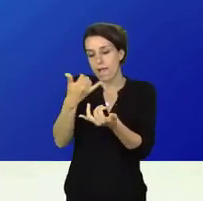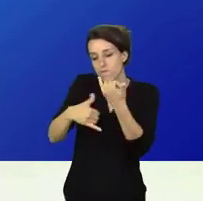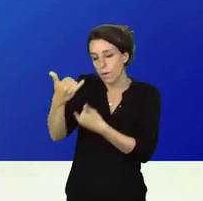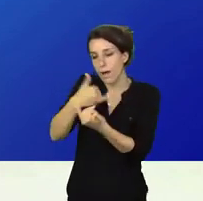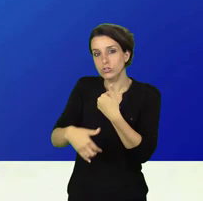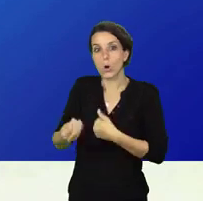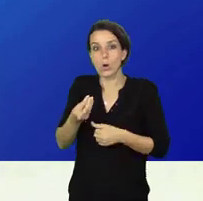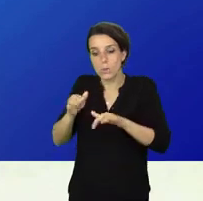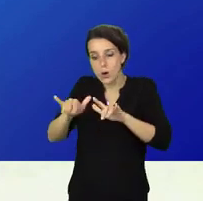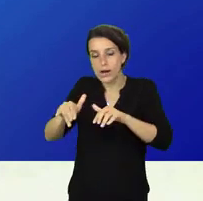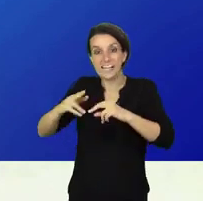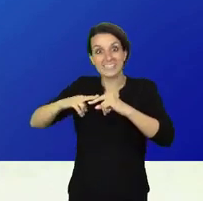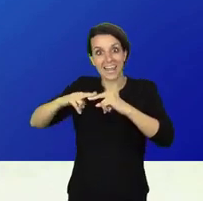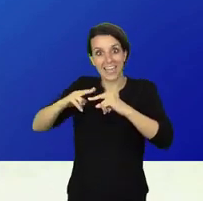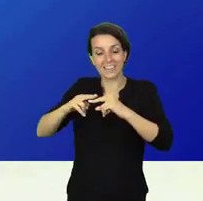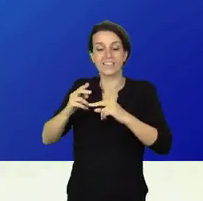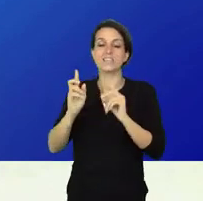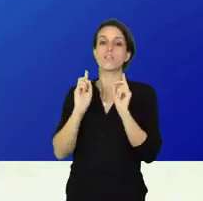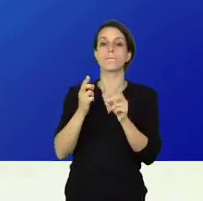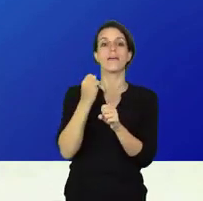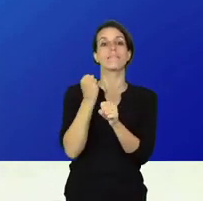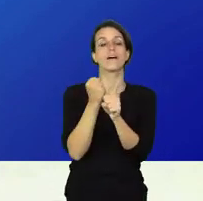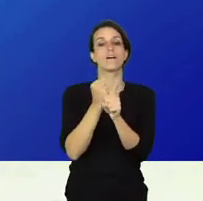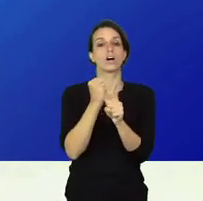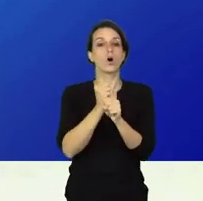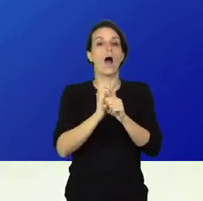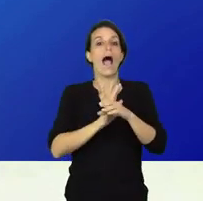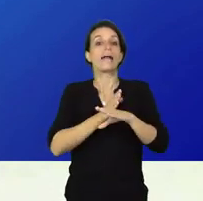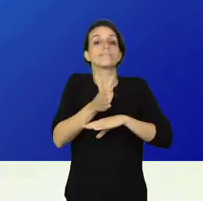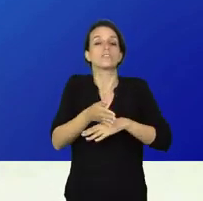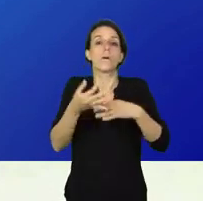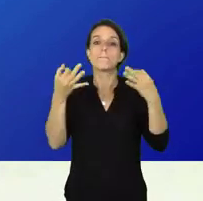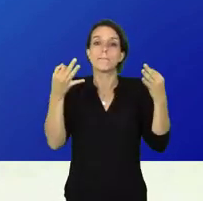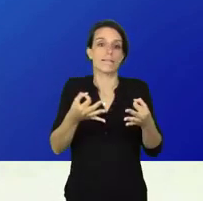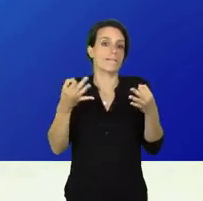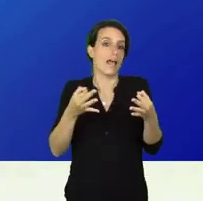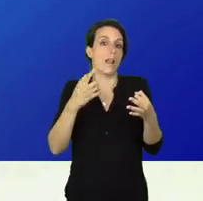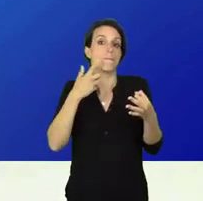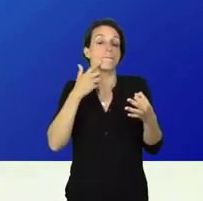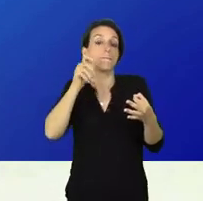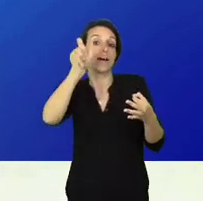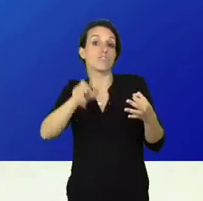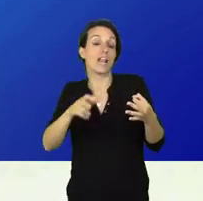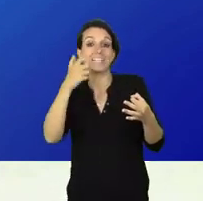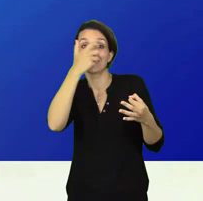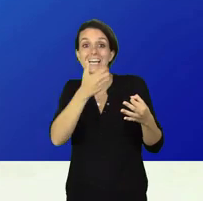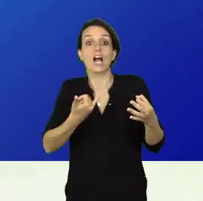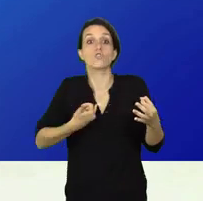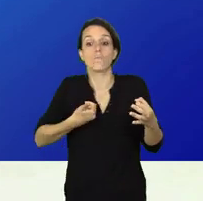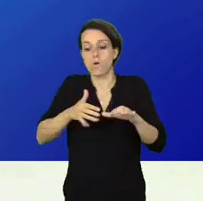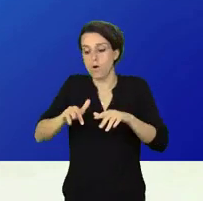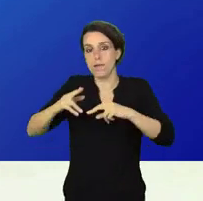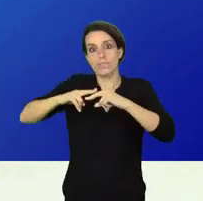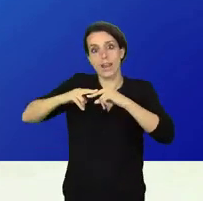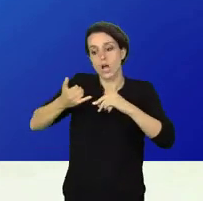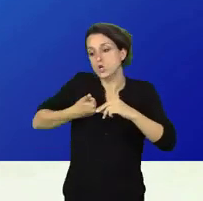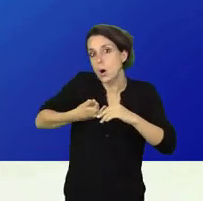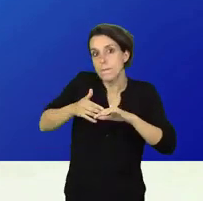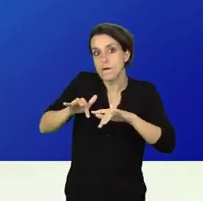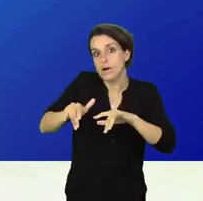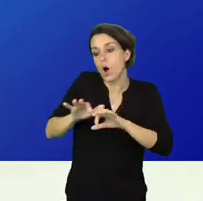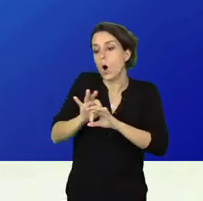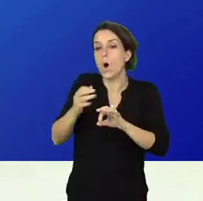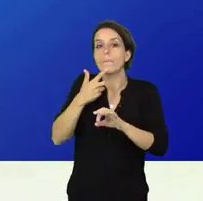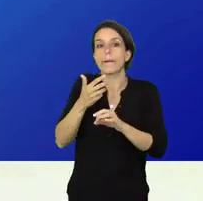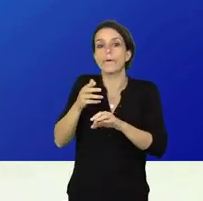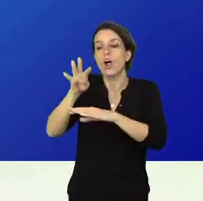la sociedad de la información. Se trabajó también el acceso, en ese caso específicamente de las personas ciegas a través de Internet,